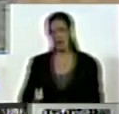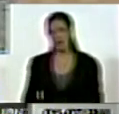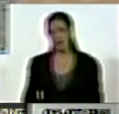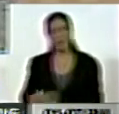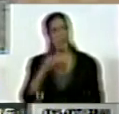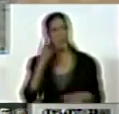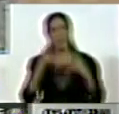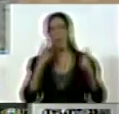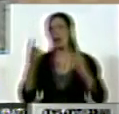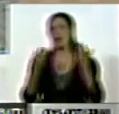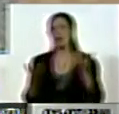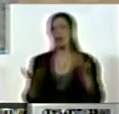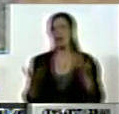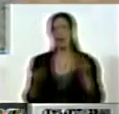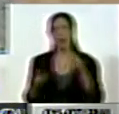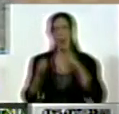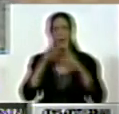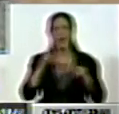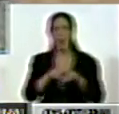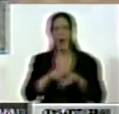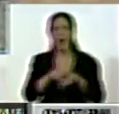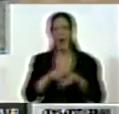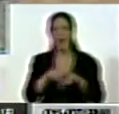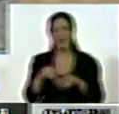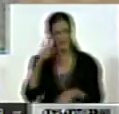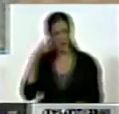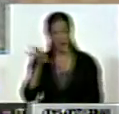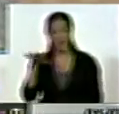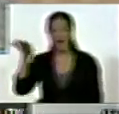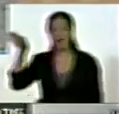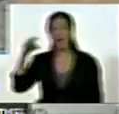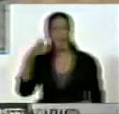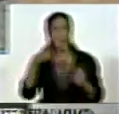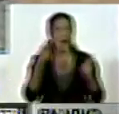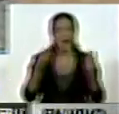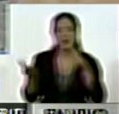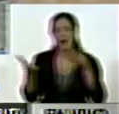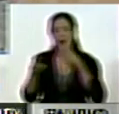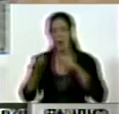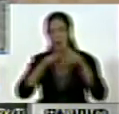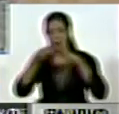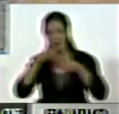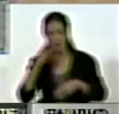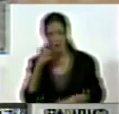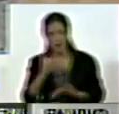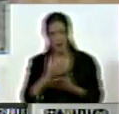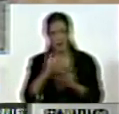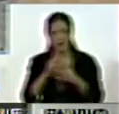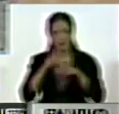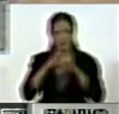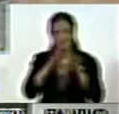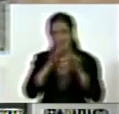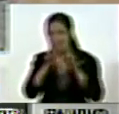buscando qué comer, así como las ratas en experimento, que las ponen a buscar qué comer, carroña,